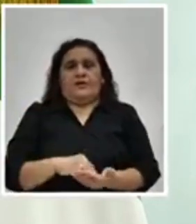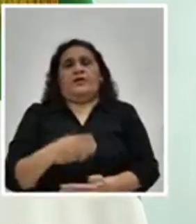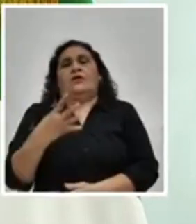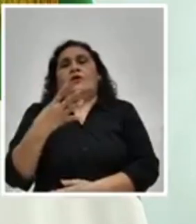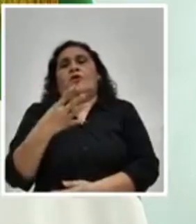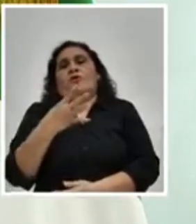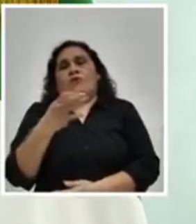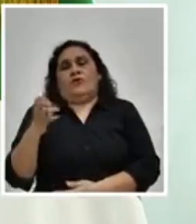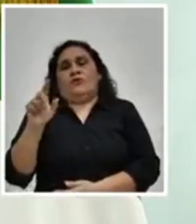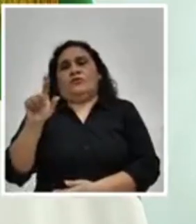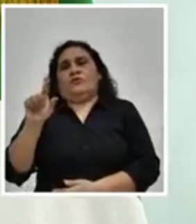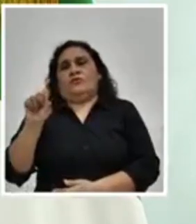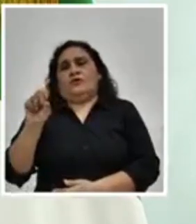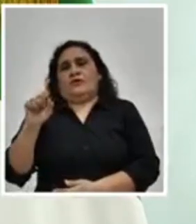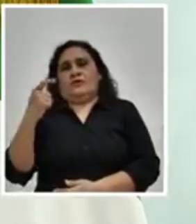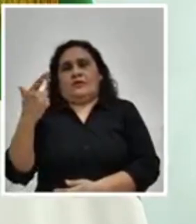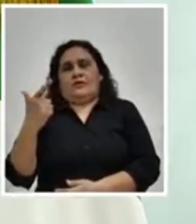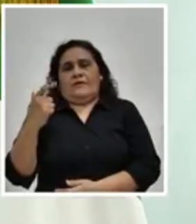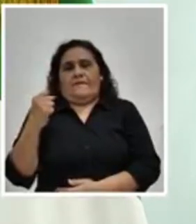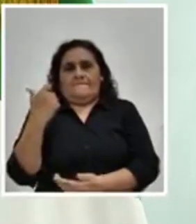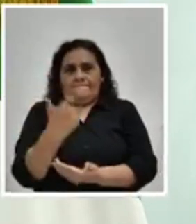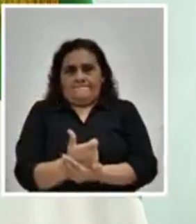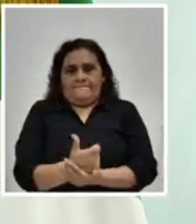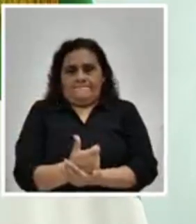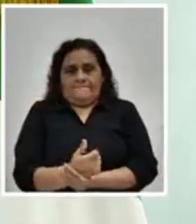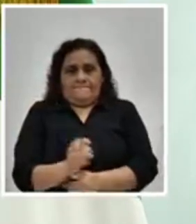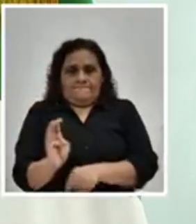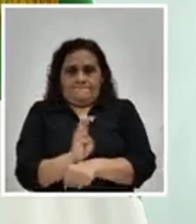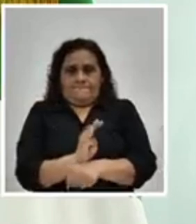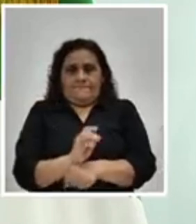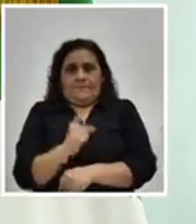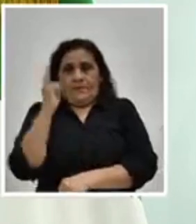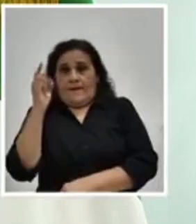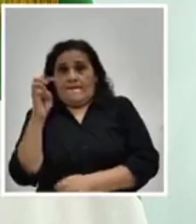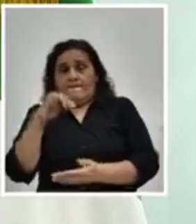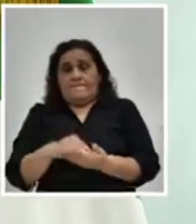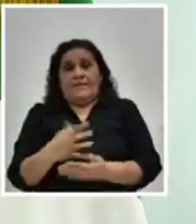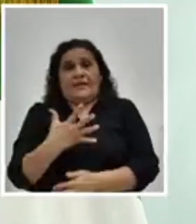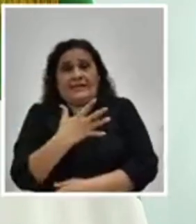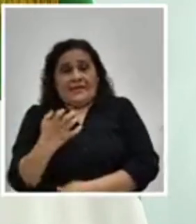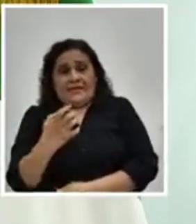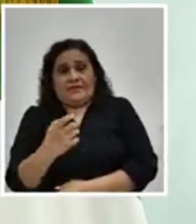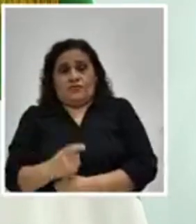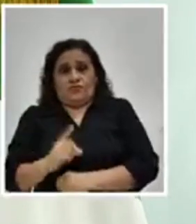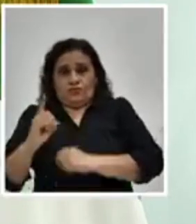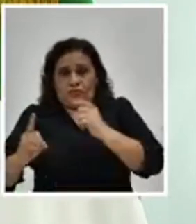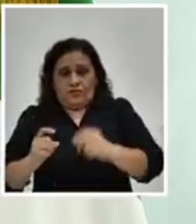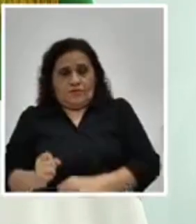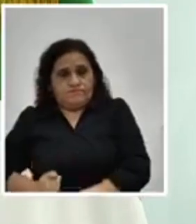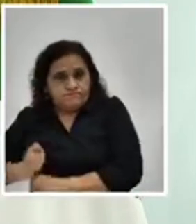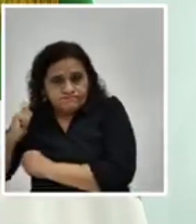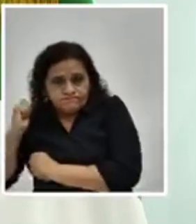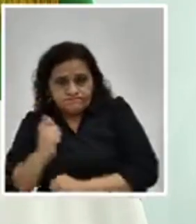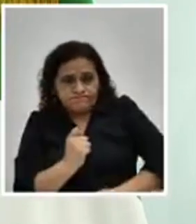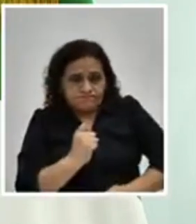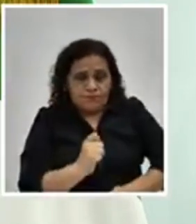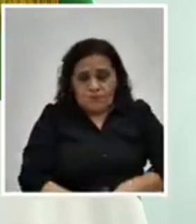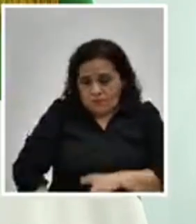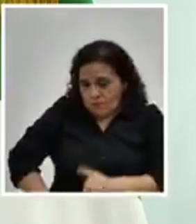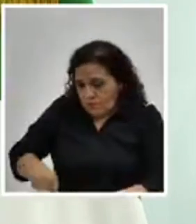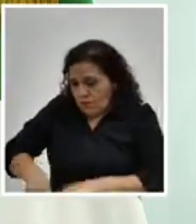5.797.761 pesos, beneficiando a 1.500 deportistas de béisbol, fútbol y